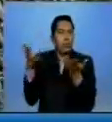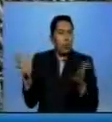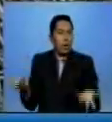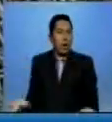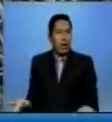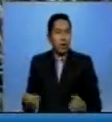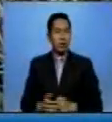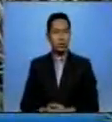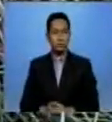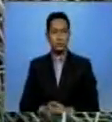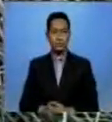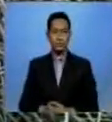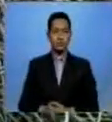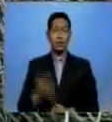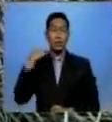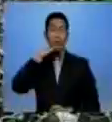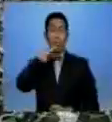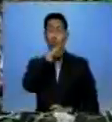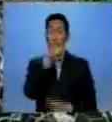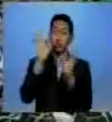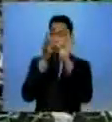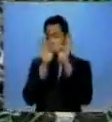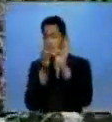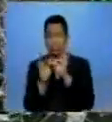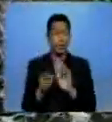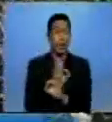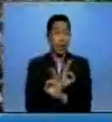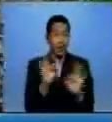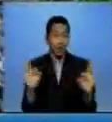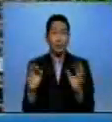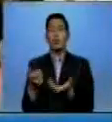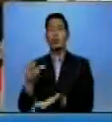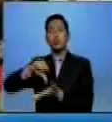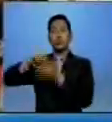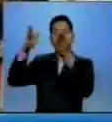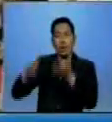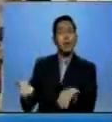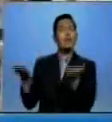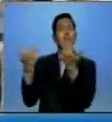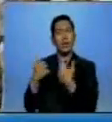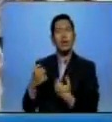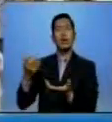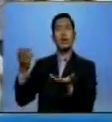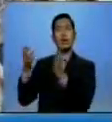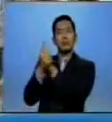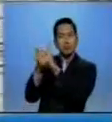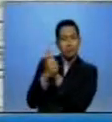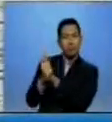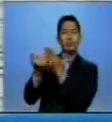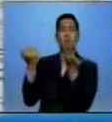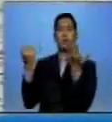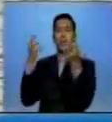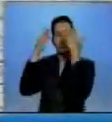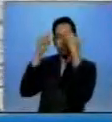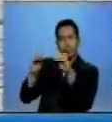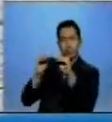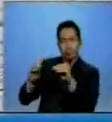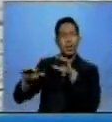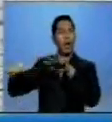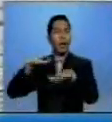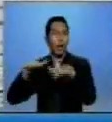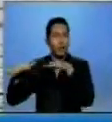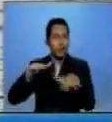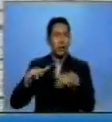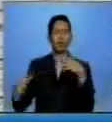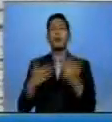comunidad. La descontaminación del estero busca involucrar a la ciudadanía a través de procesos de socialización y de manera activa, que a